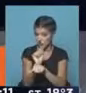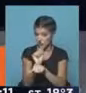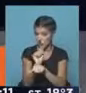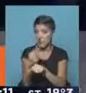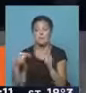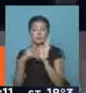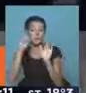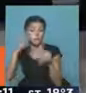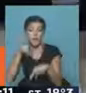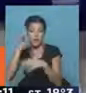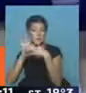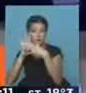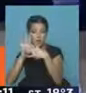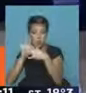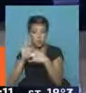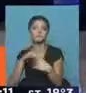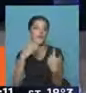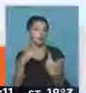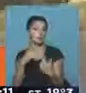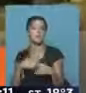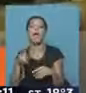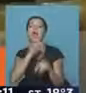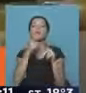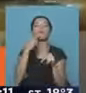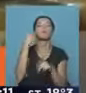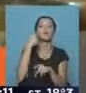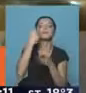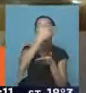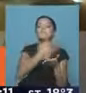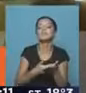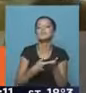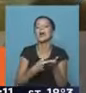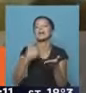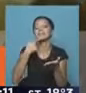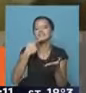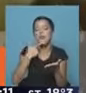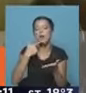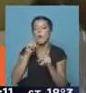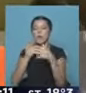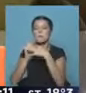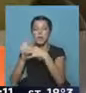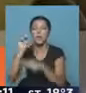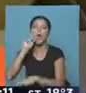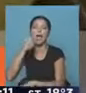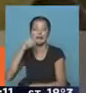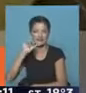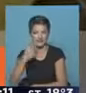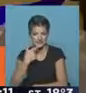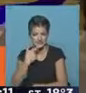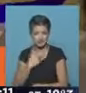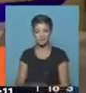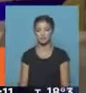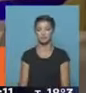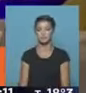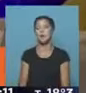con su radicalización. No tenía la ficha S, como se llama en Francia. Y en un momento se pensó que el atacante